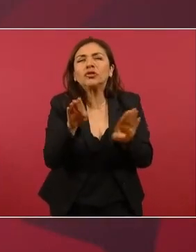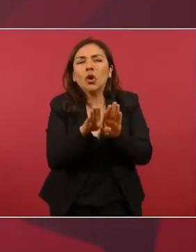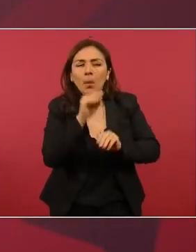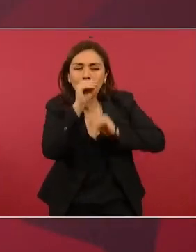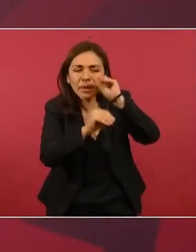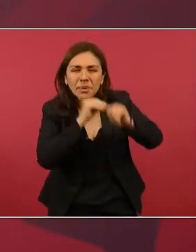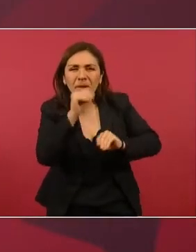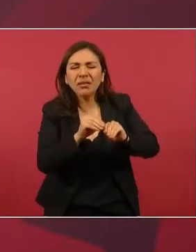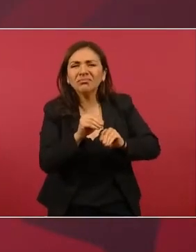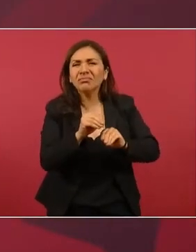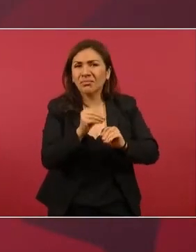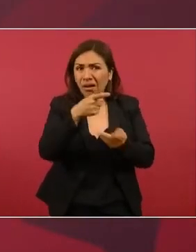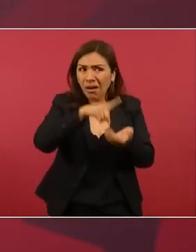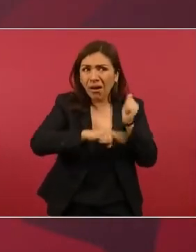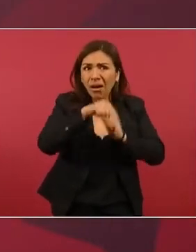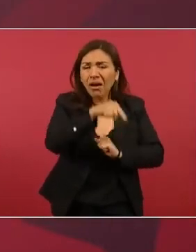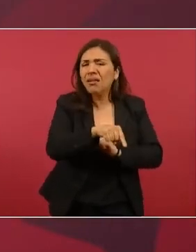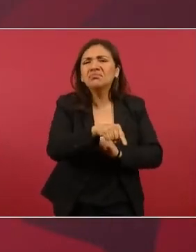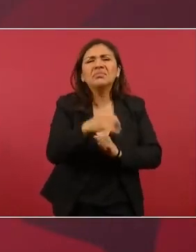otra